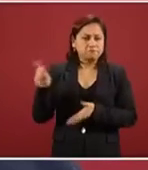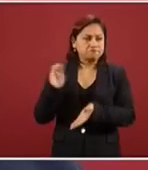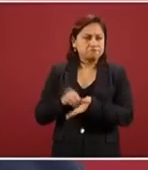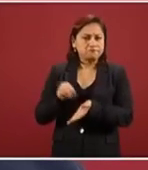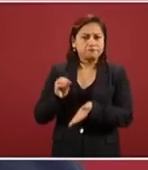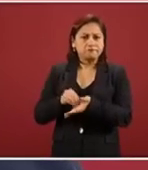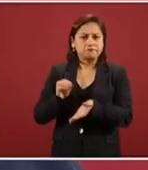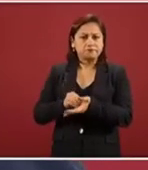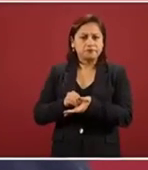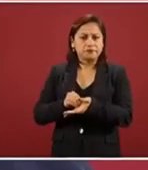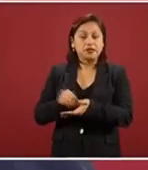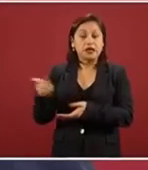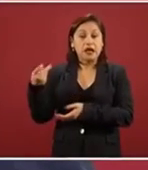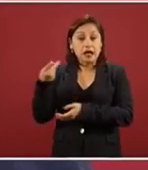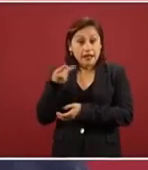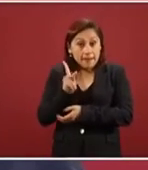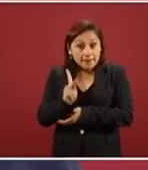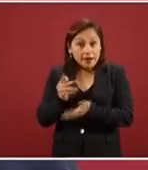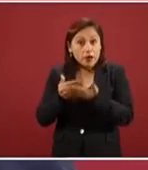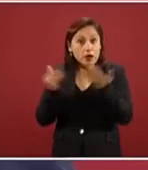no hubiésemos ganado,